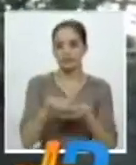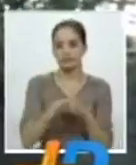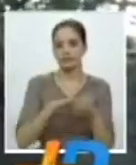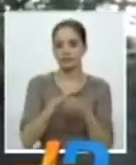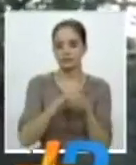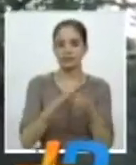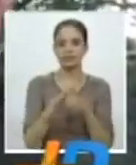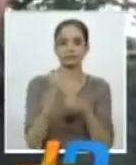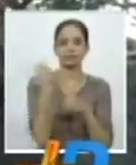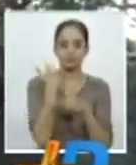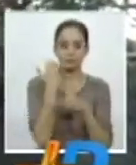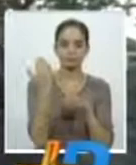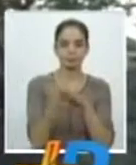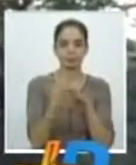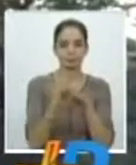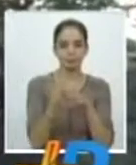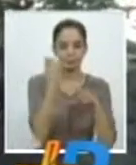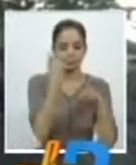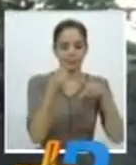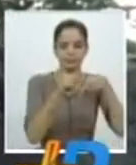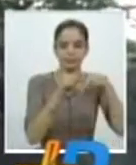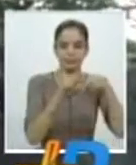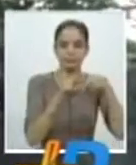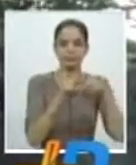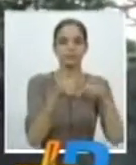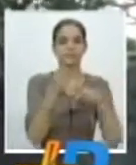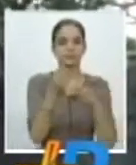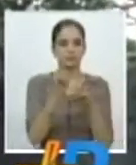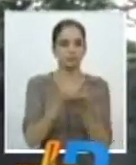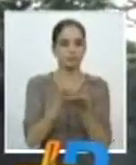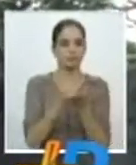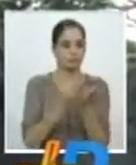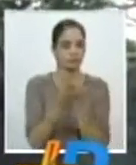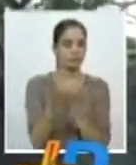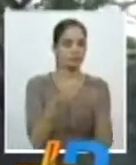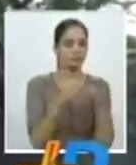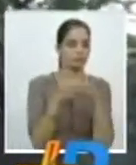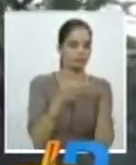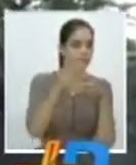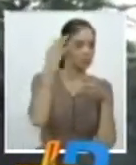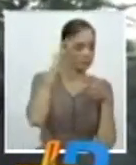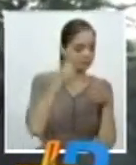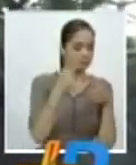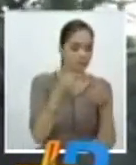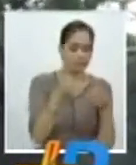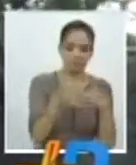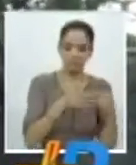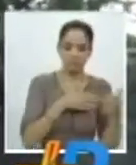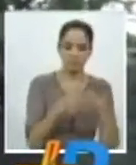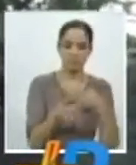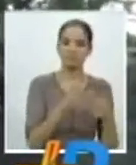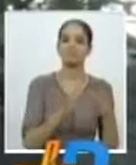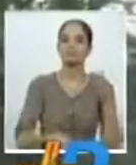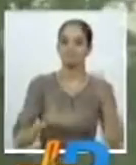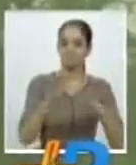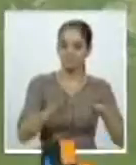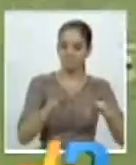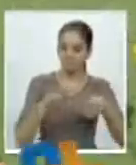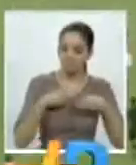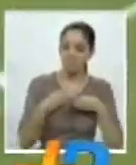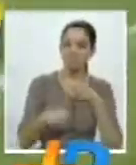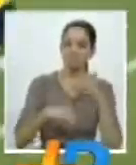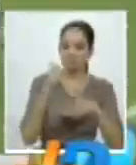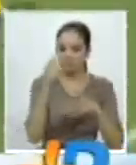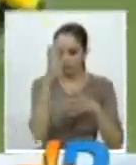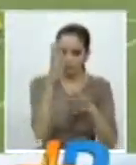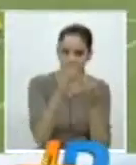rodilla, suena para el Real Madrid. El Mónaco, equipo francés dueño de sus derechos deportivos, aceptó el inicio de negociación.